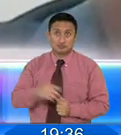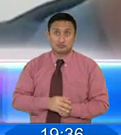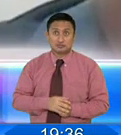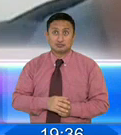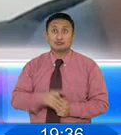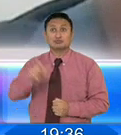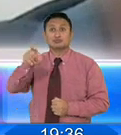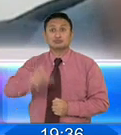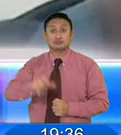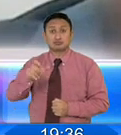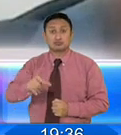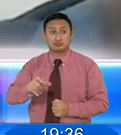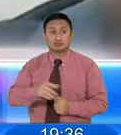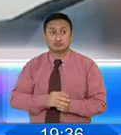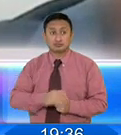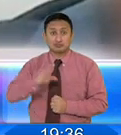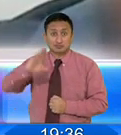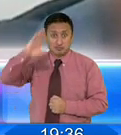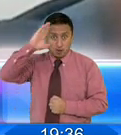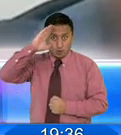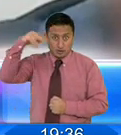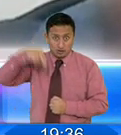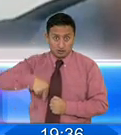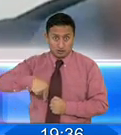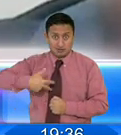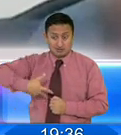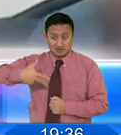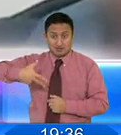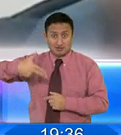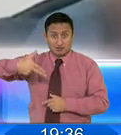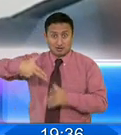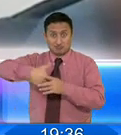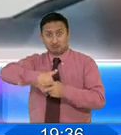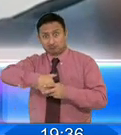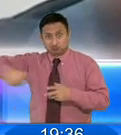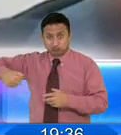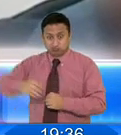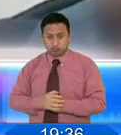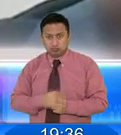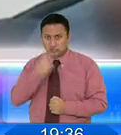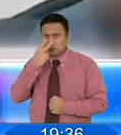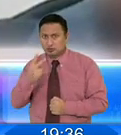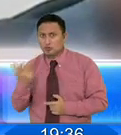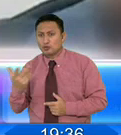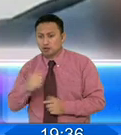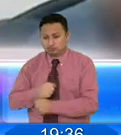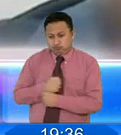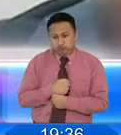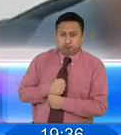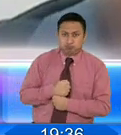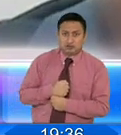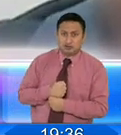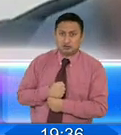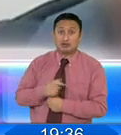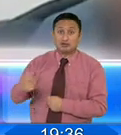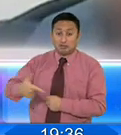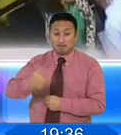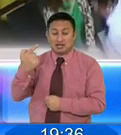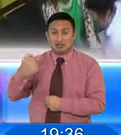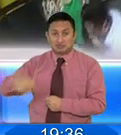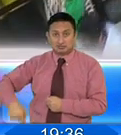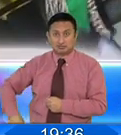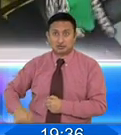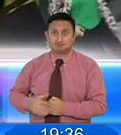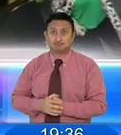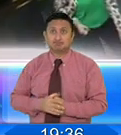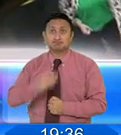la repetidora al guardián de la gasolinera. Entonces, en ese momento el guardia puso resistencia y le disparan en la pierna. El hombre que